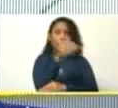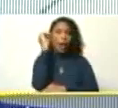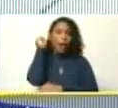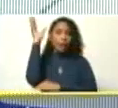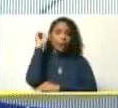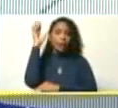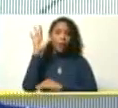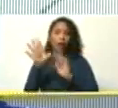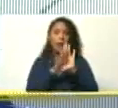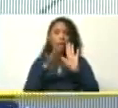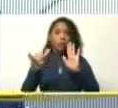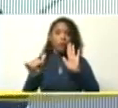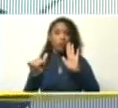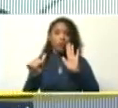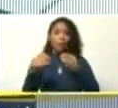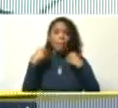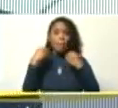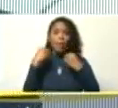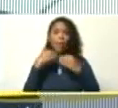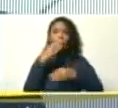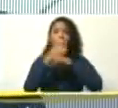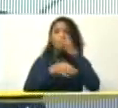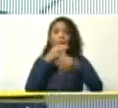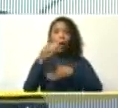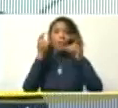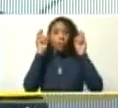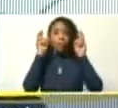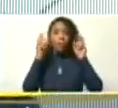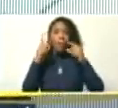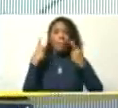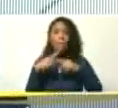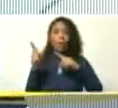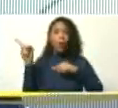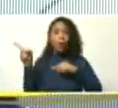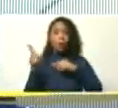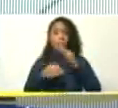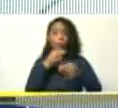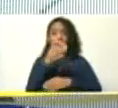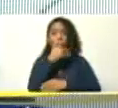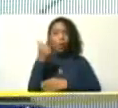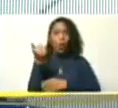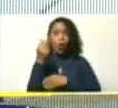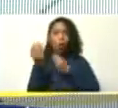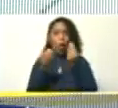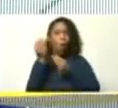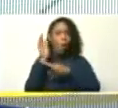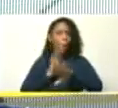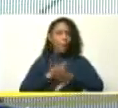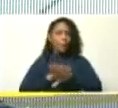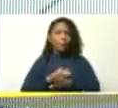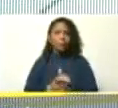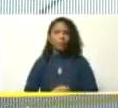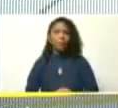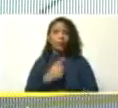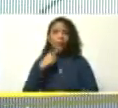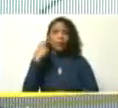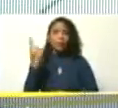a la constituyente para plantear su caso. Pero la crónica de Arles lo va a decir mejor. Decía: